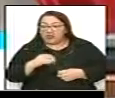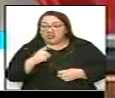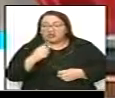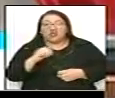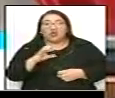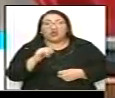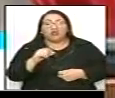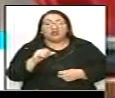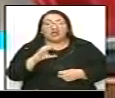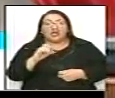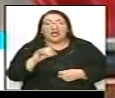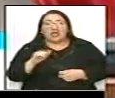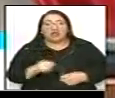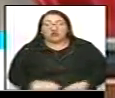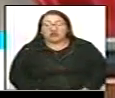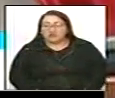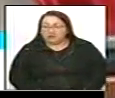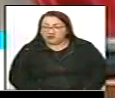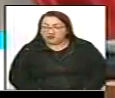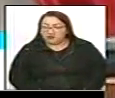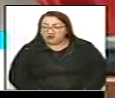señor José Cayo Apaza.